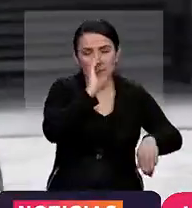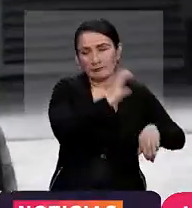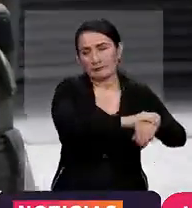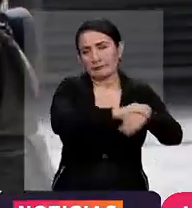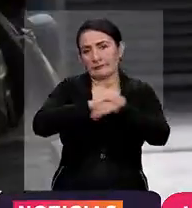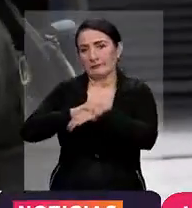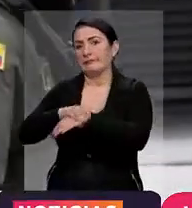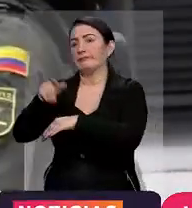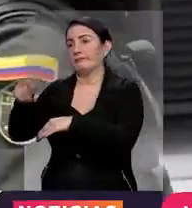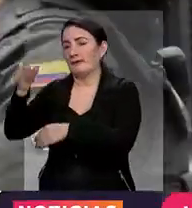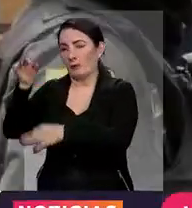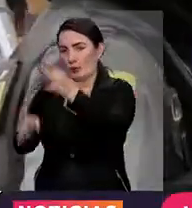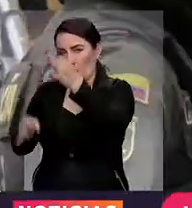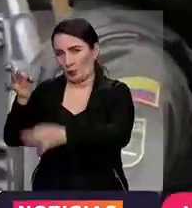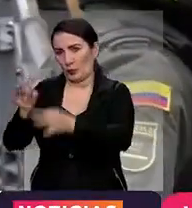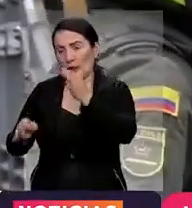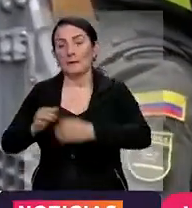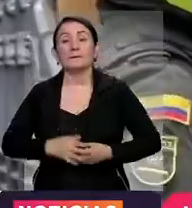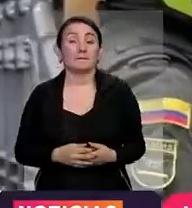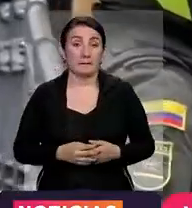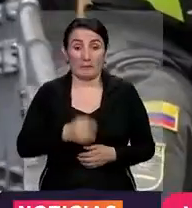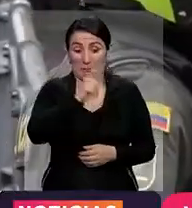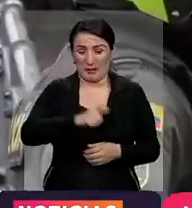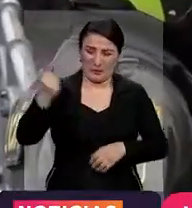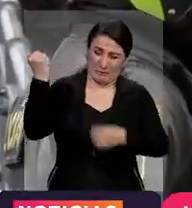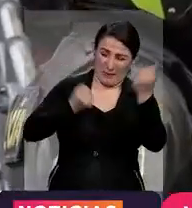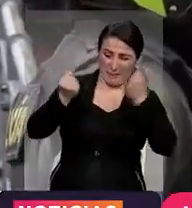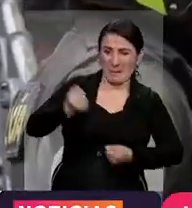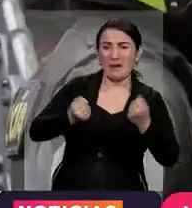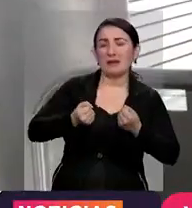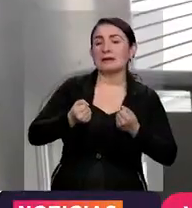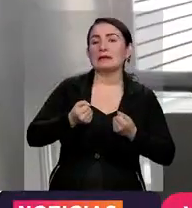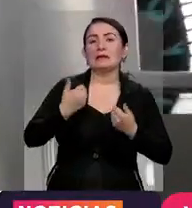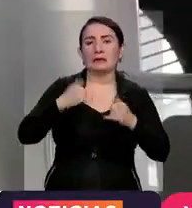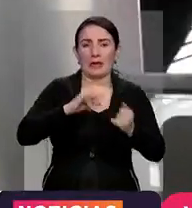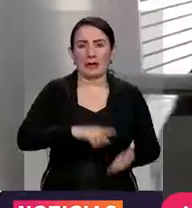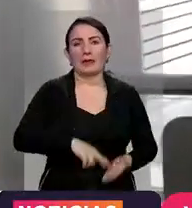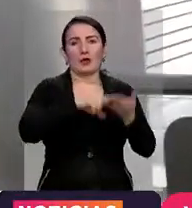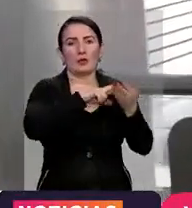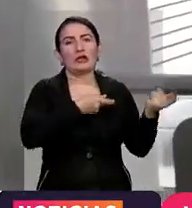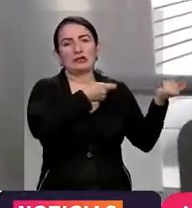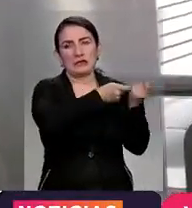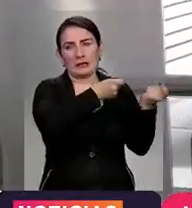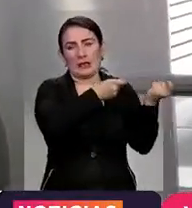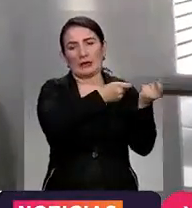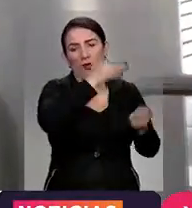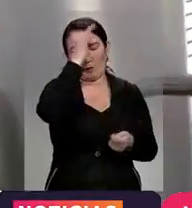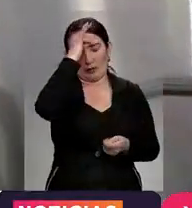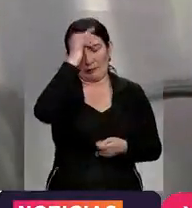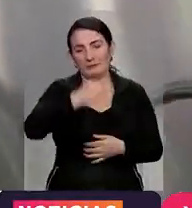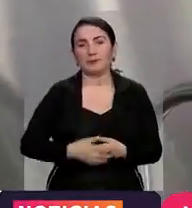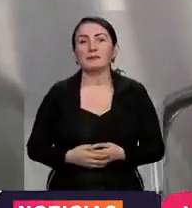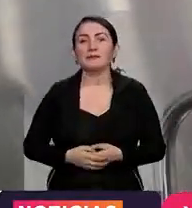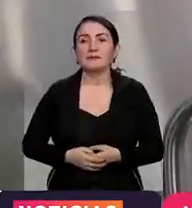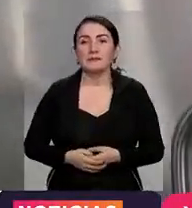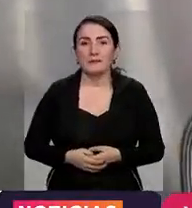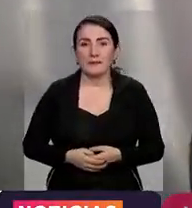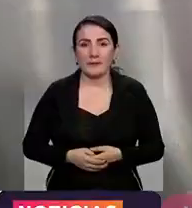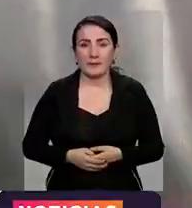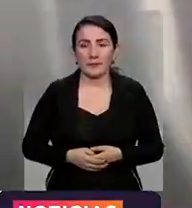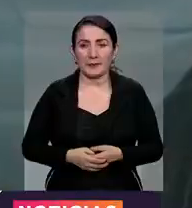y está en proceso de judicialización. Las personas heridas se encuentran y se recuperan en un centro asistencial del sector.